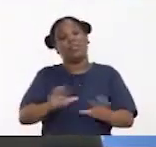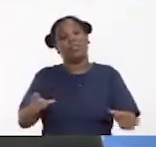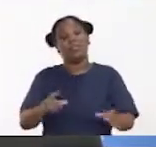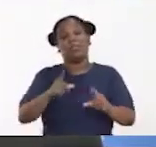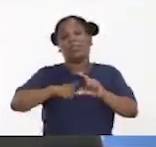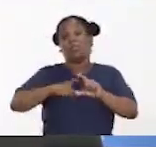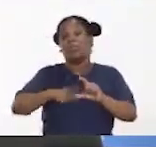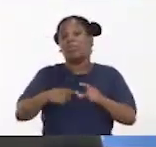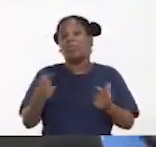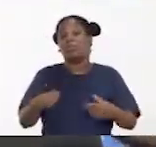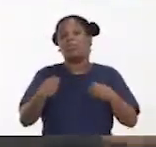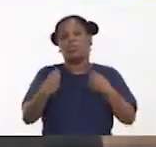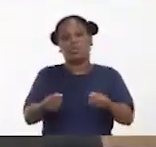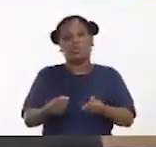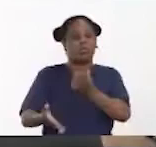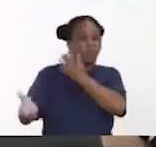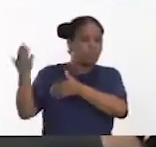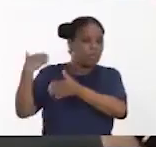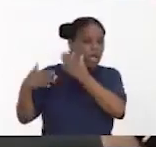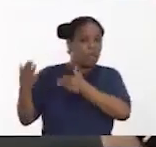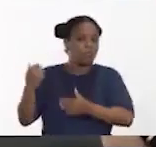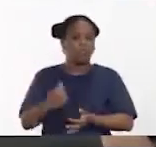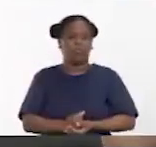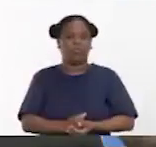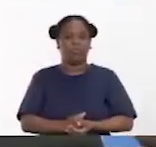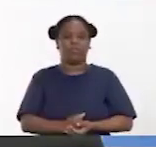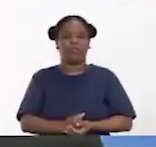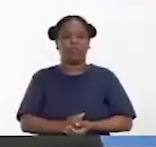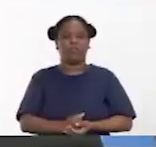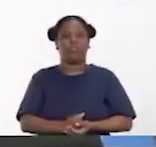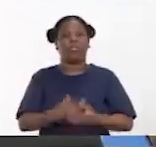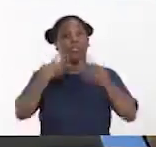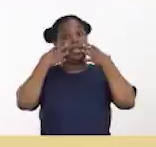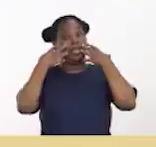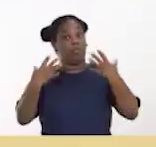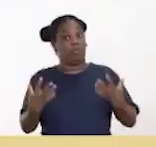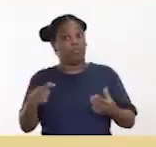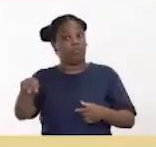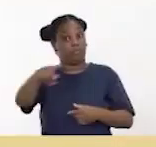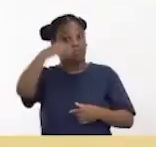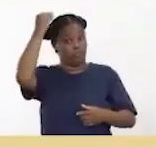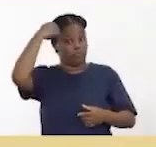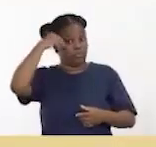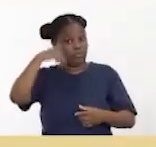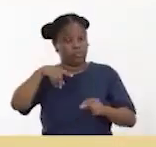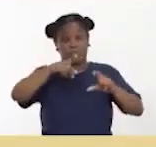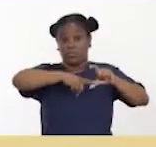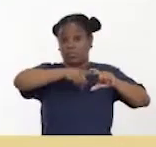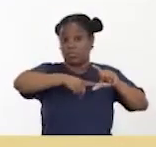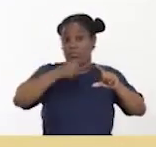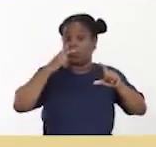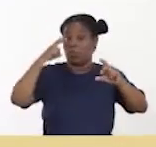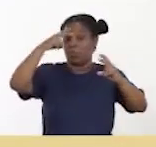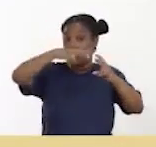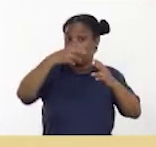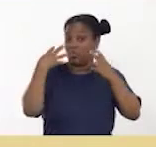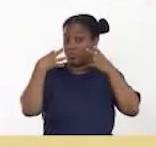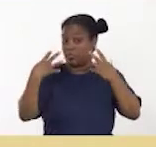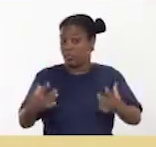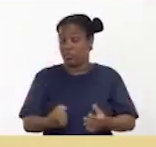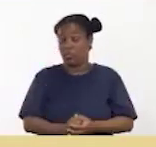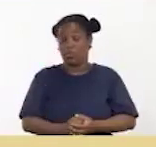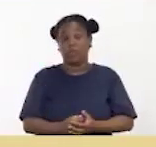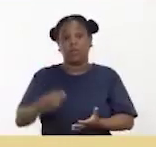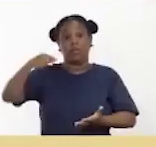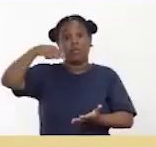contenidos usted lo dio en semestres anteriores. Por eso es importante que usted sepa que los contenidos u objetivos esenciales